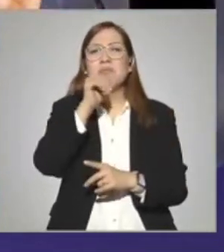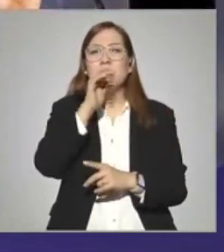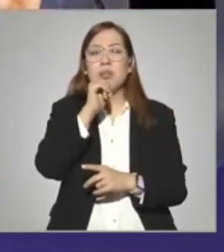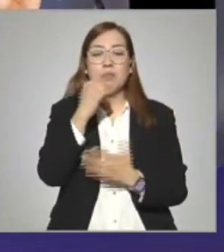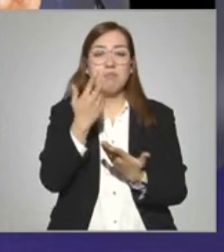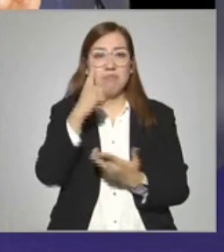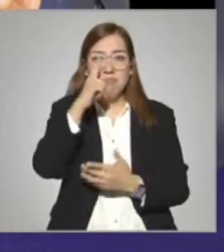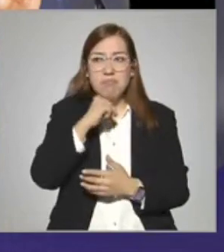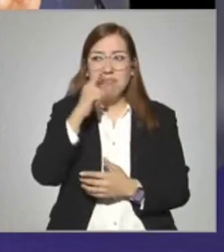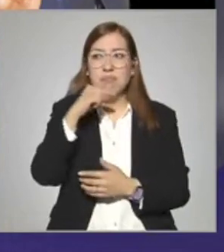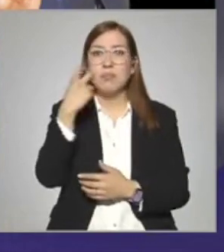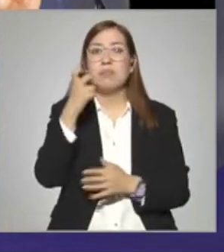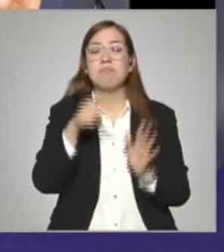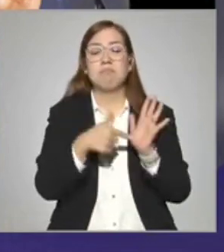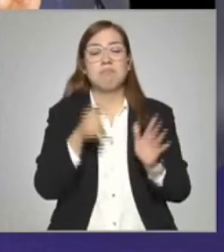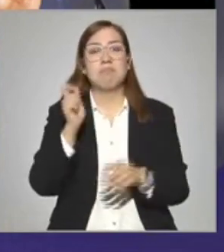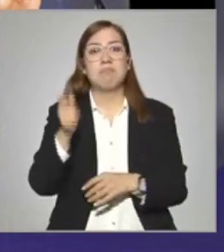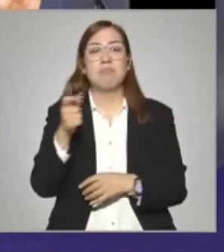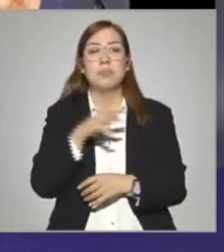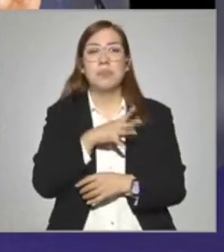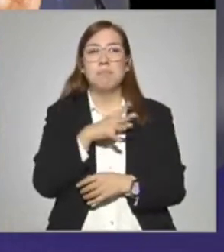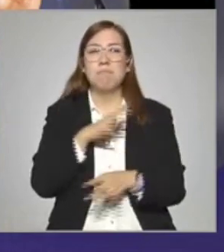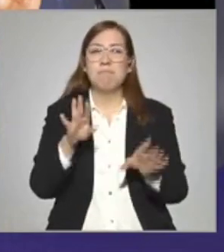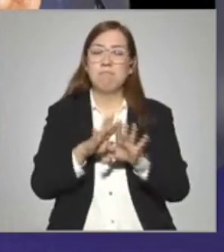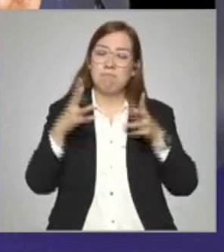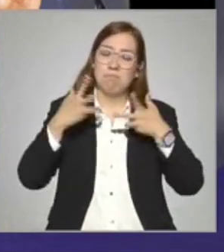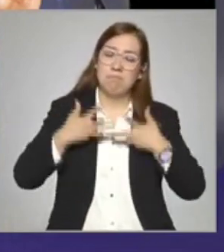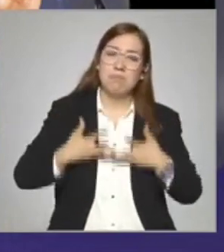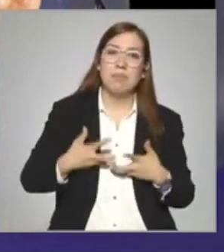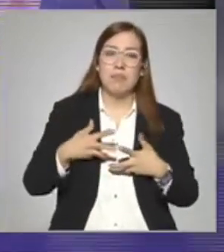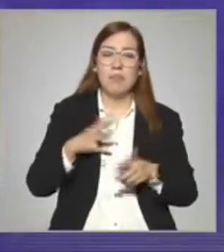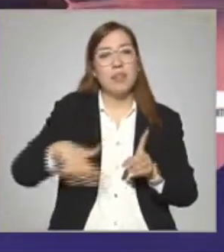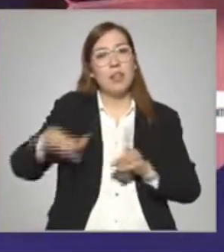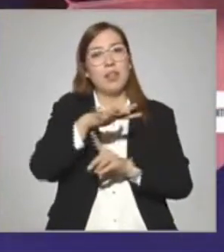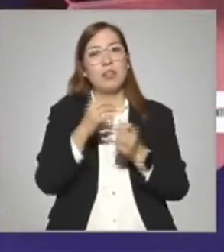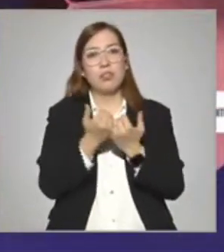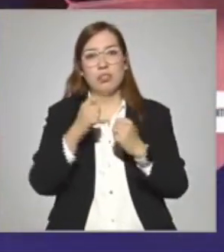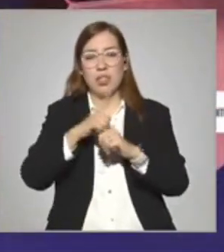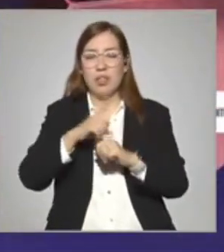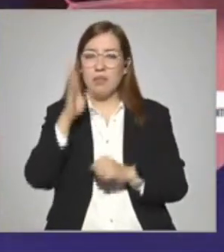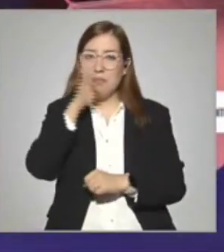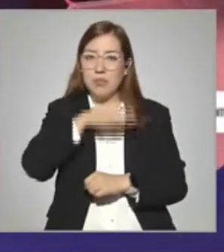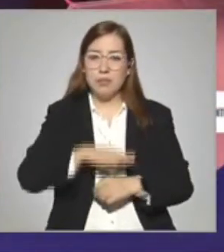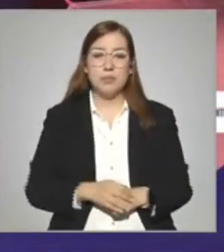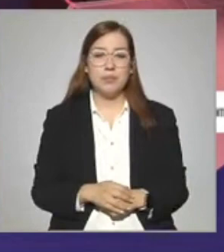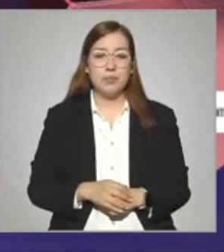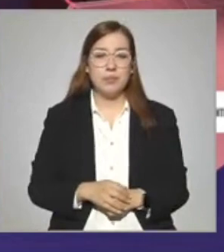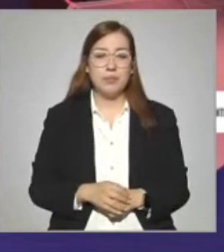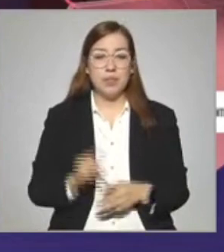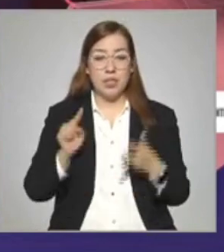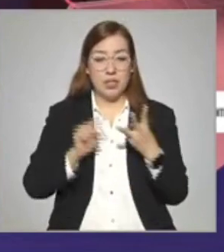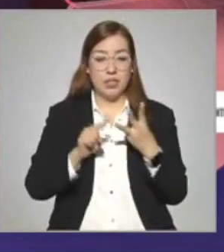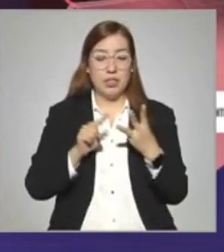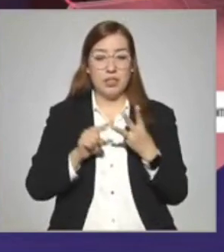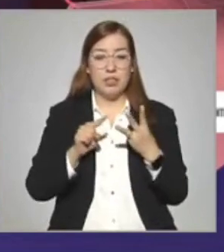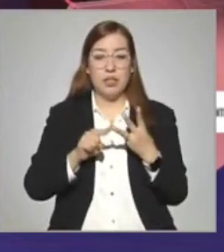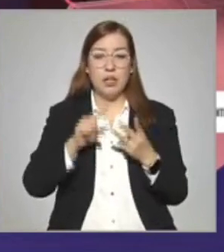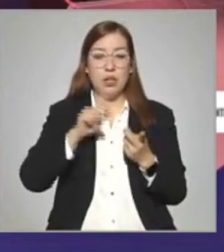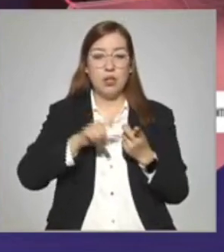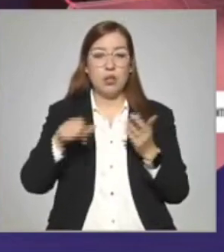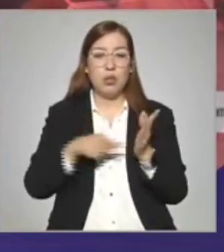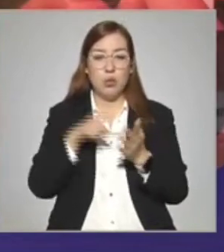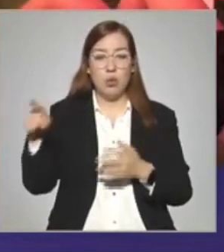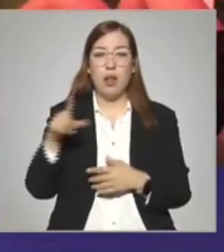inalcanzables. Nos demuestra lo rentables que son los sueños frustrados en la sociedad contemporánea. Nuestra tercera escala es en el Teatro